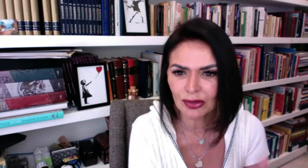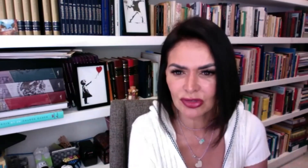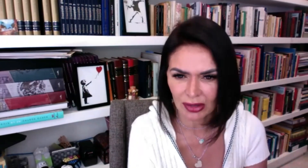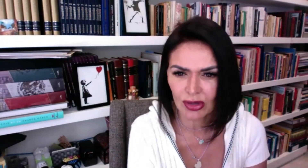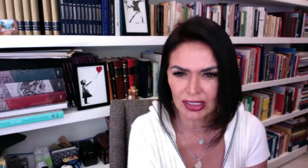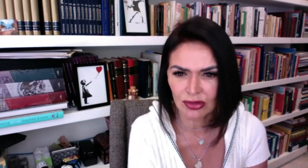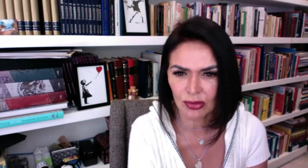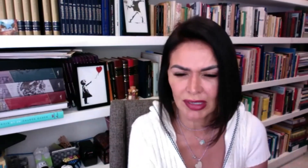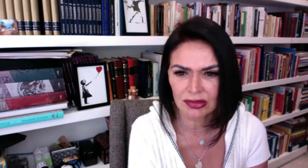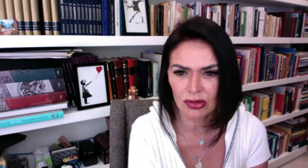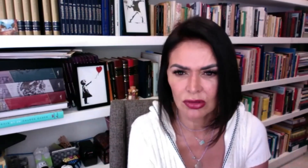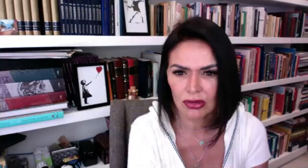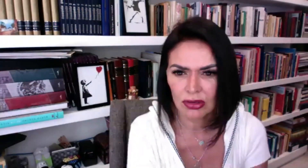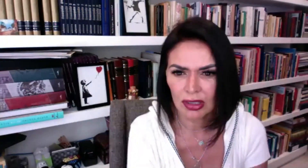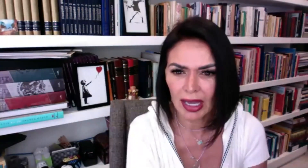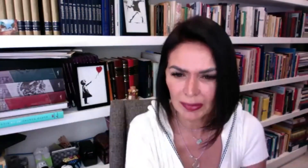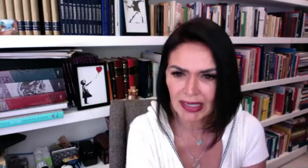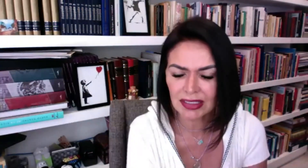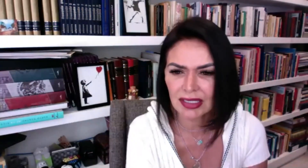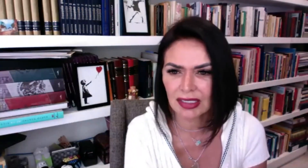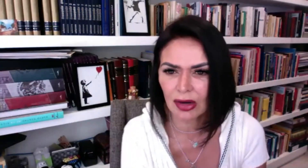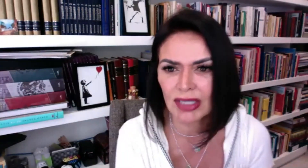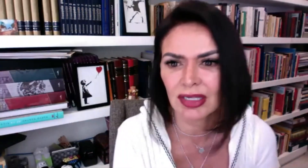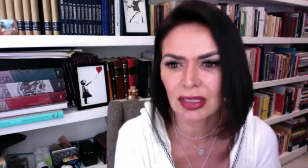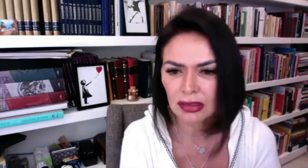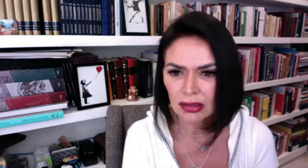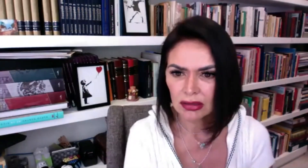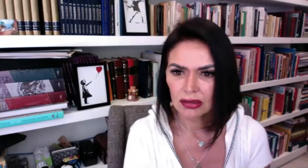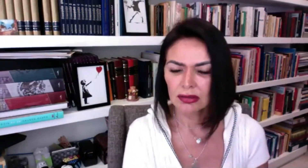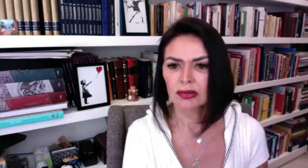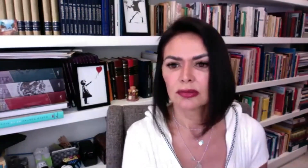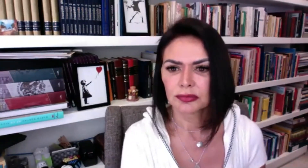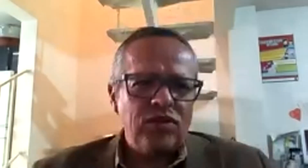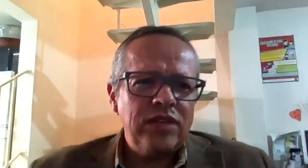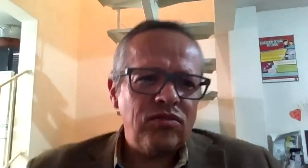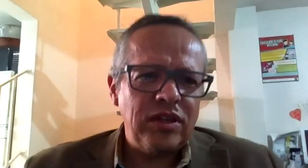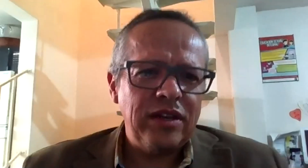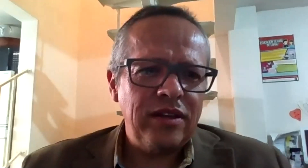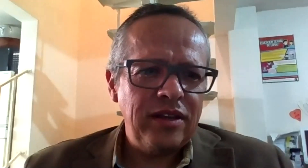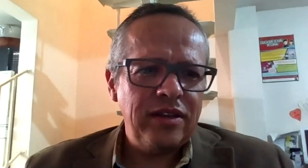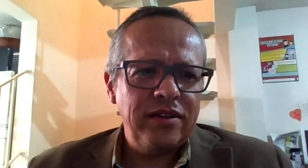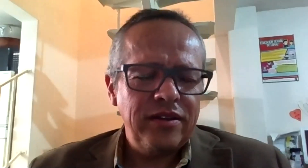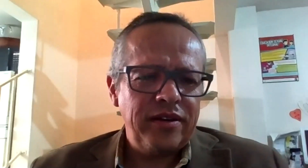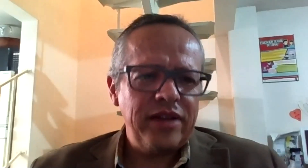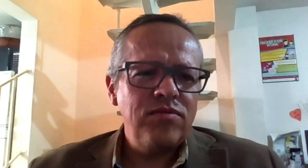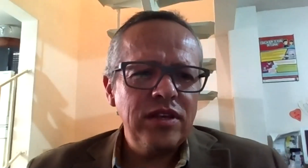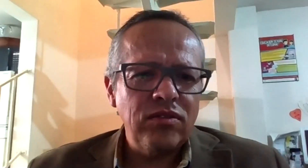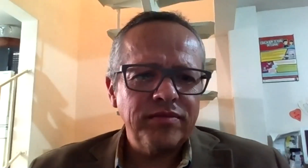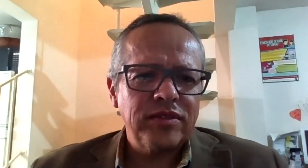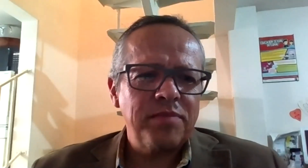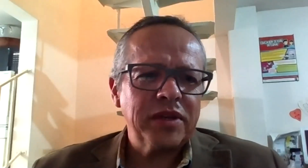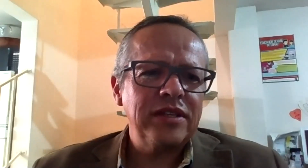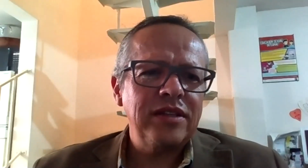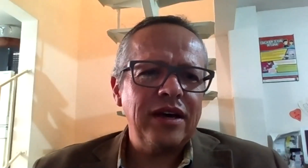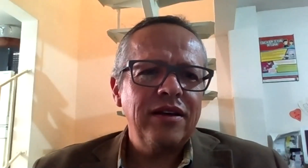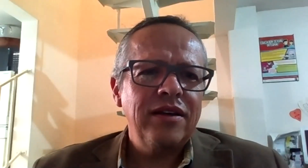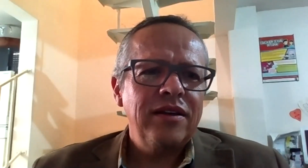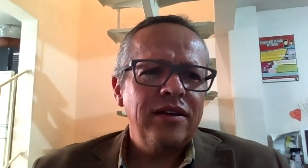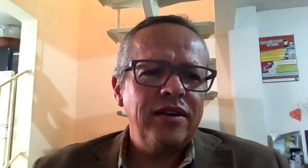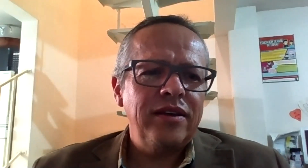detención, que todavía pertenece a la policía. Pero nos pregunta Simor Consultoría, ¿en qué país sucede